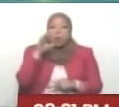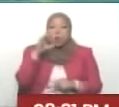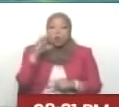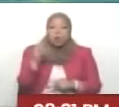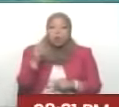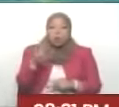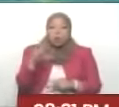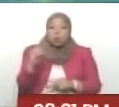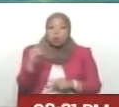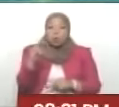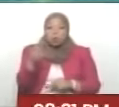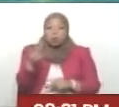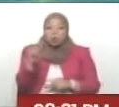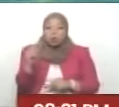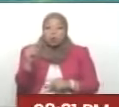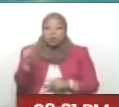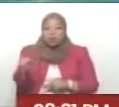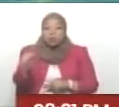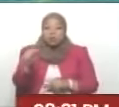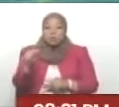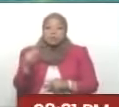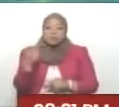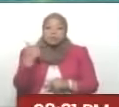San Felipe,